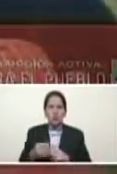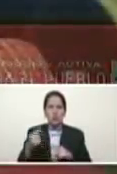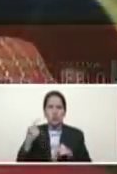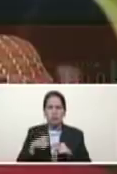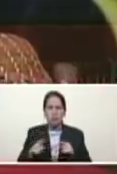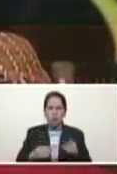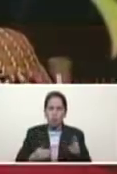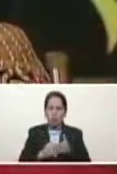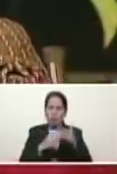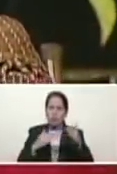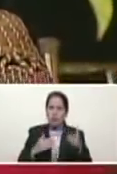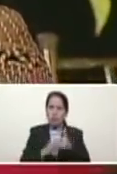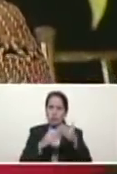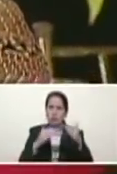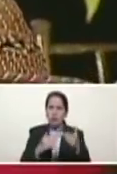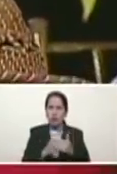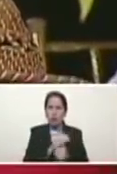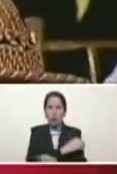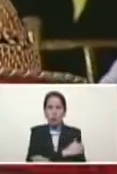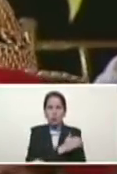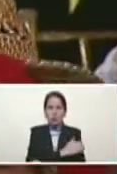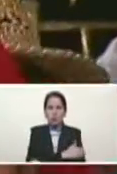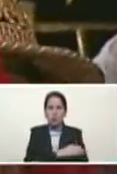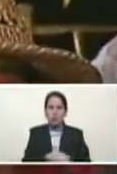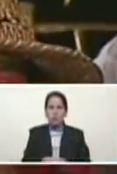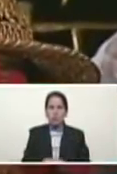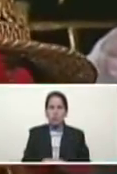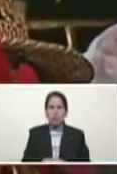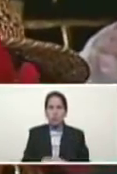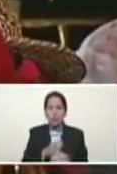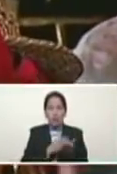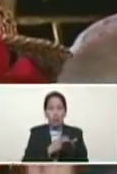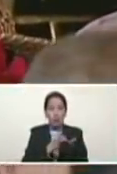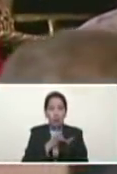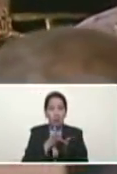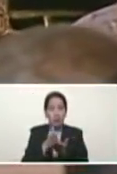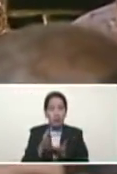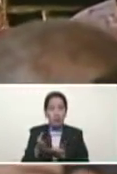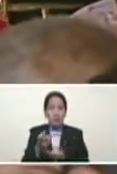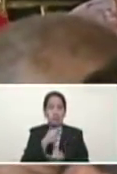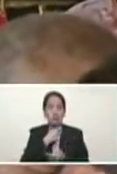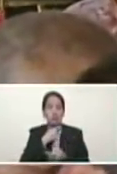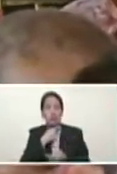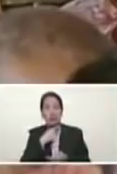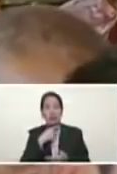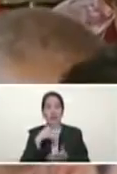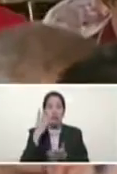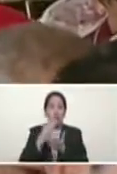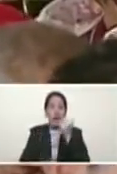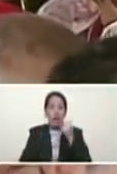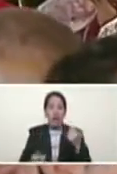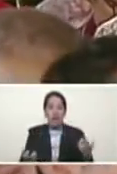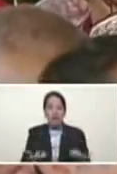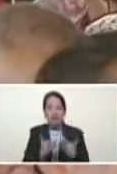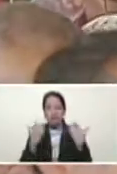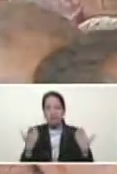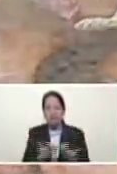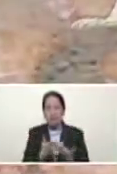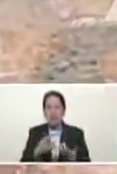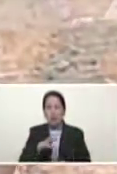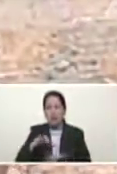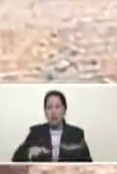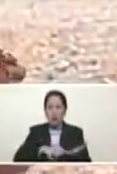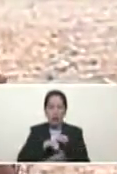obstruccionismo oposicionista. Ellos tomaron el camino de la cobardía, del sabotaje permanente,